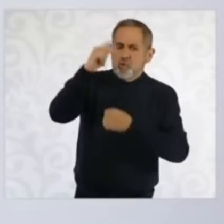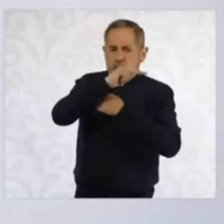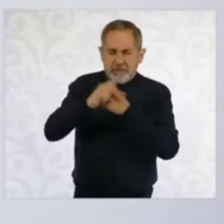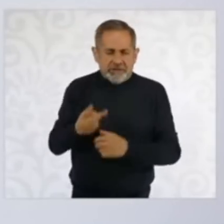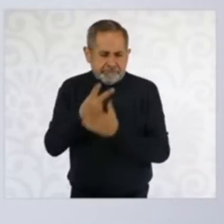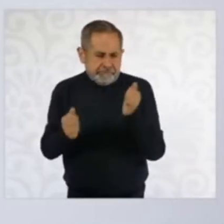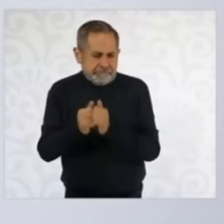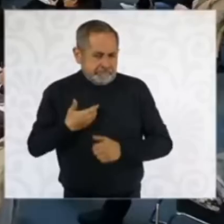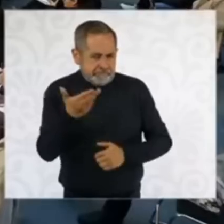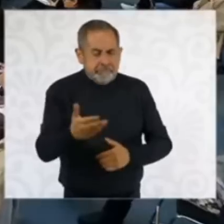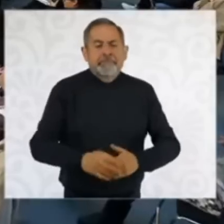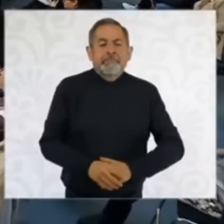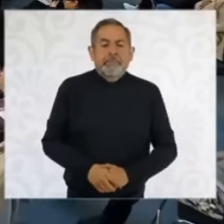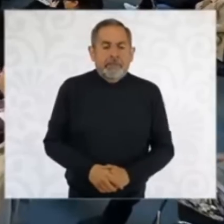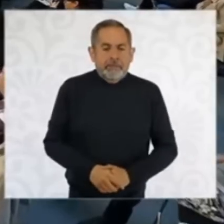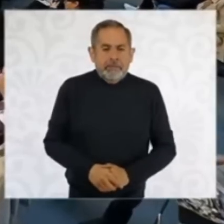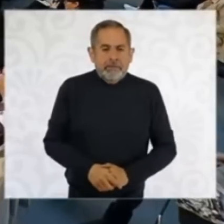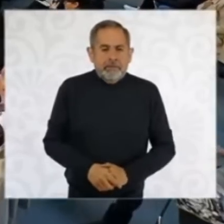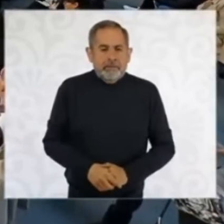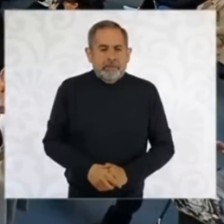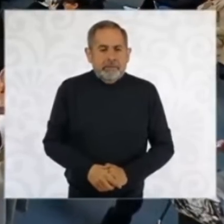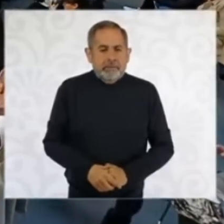ambas. Acá.